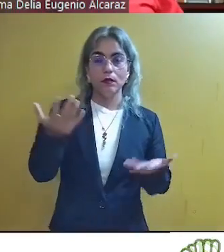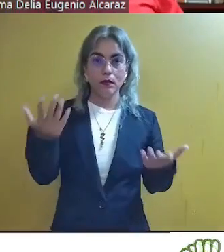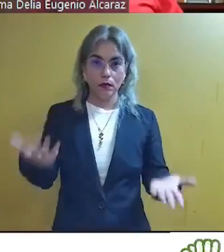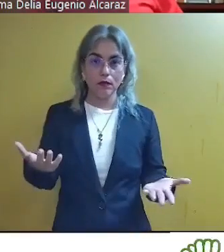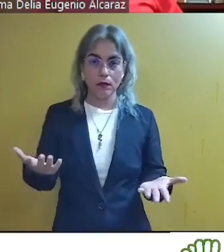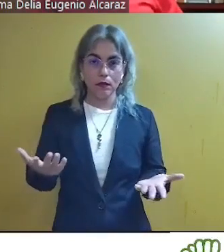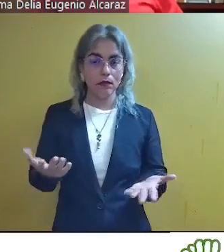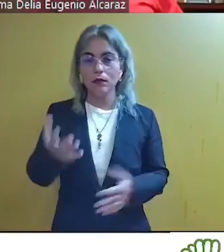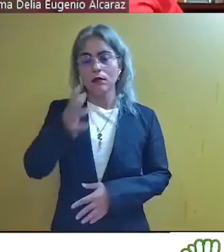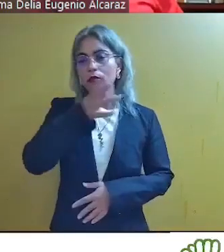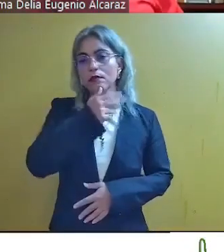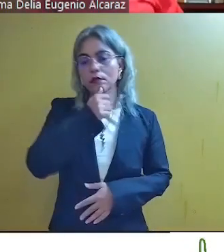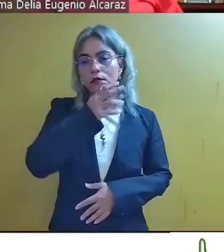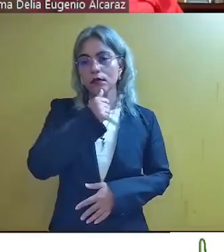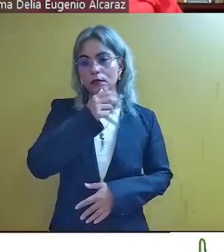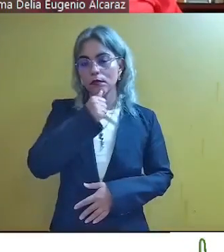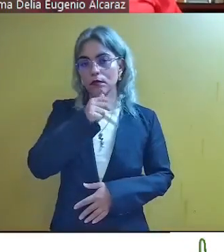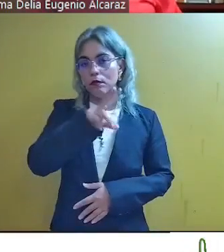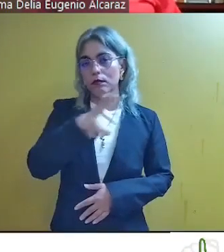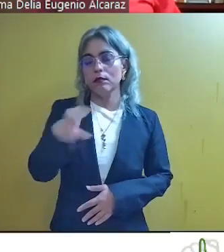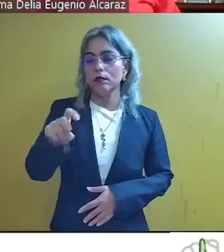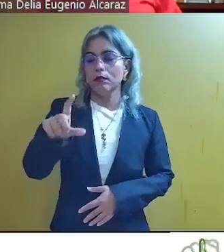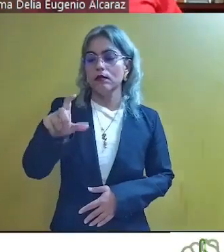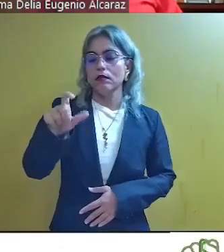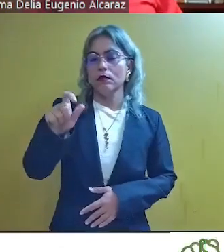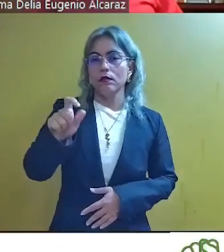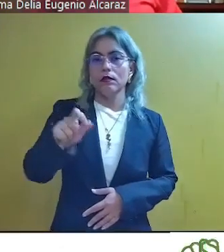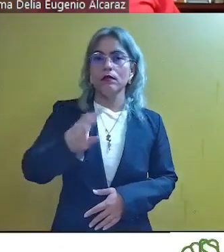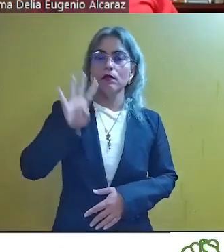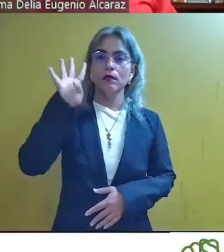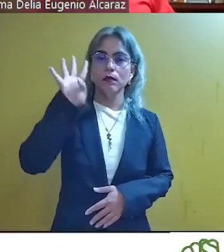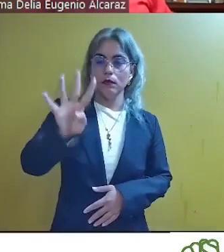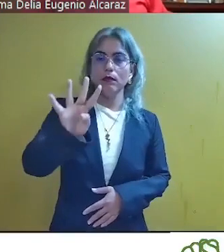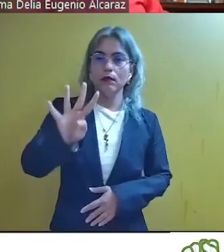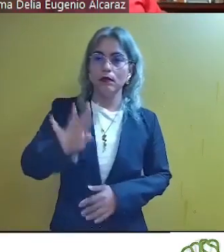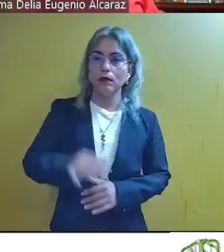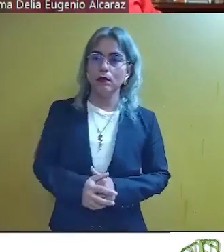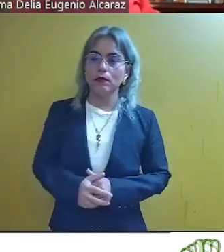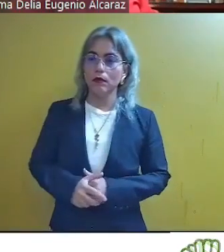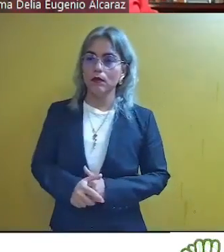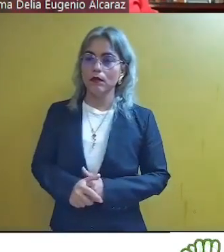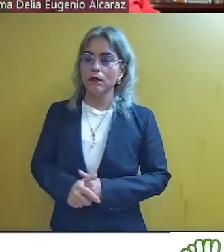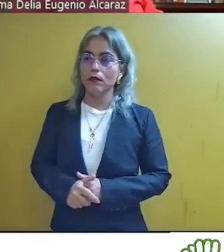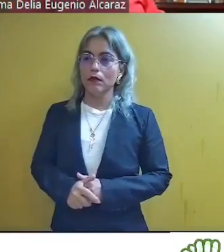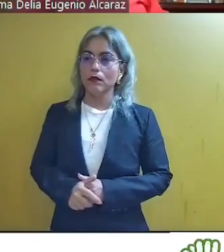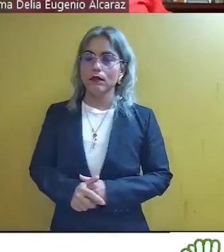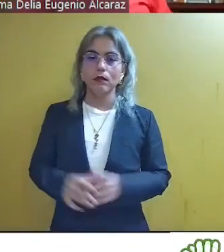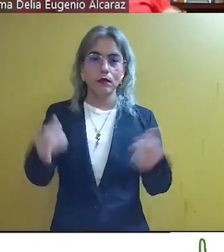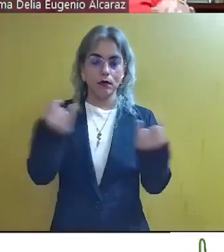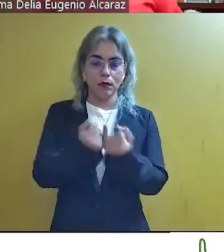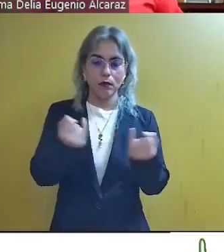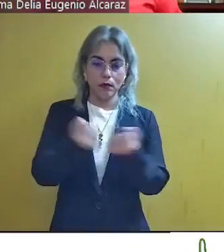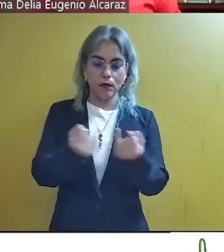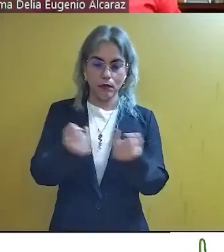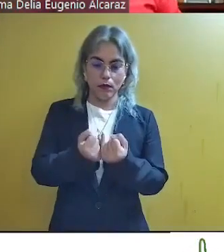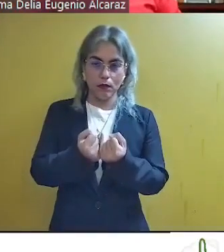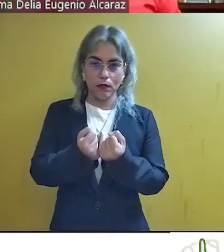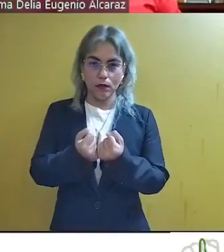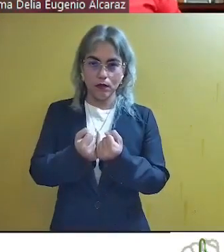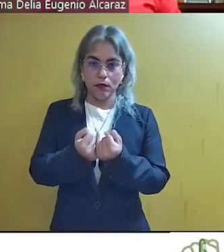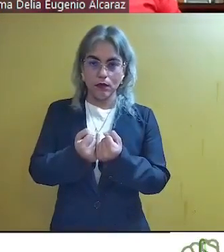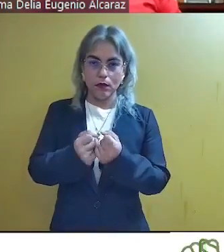dictamen tesonal 224 que emite el Contralor Interno de ese instituto